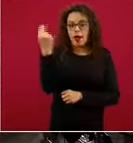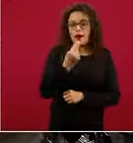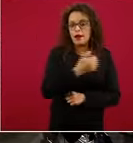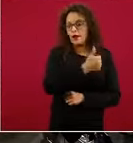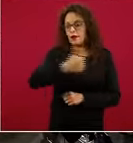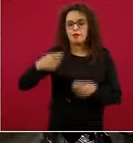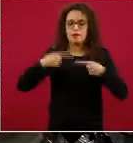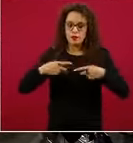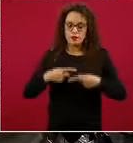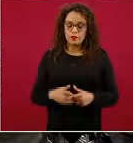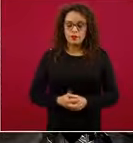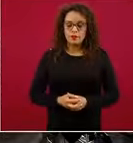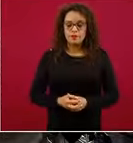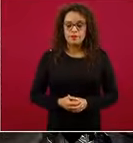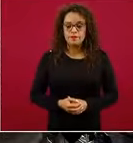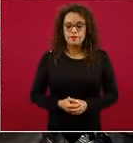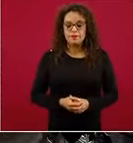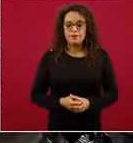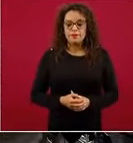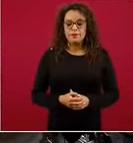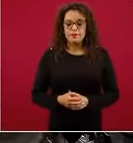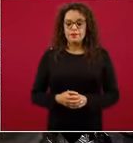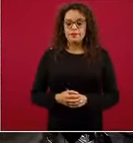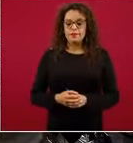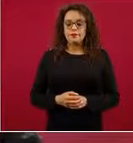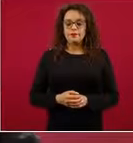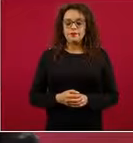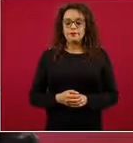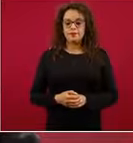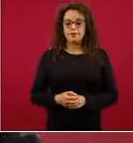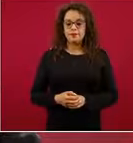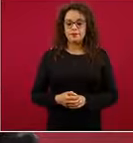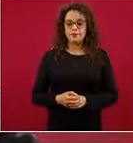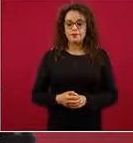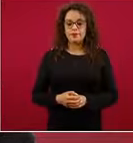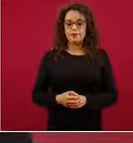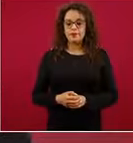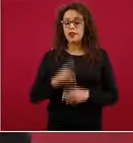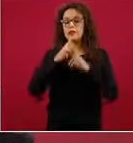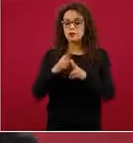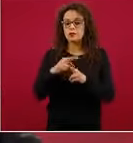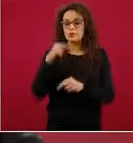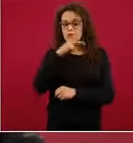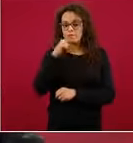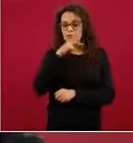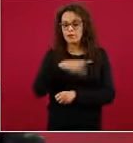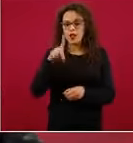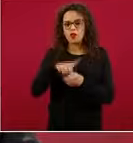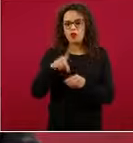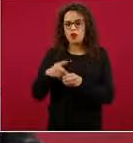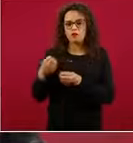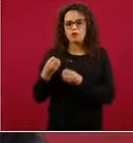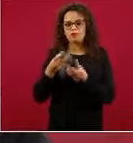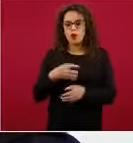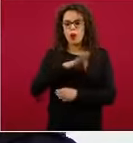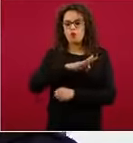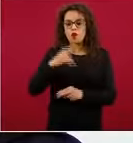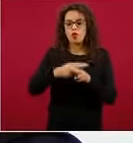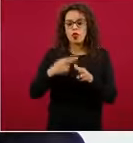Las pruebas, le doy esta última, que es porque son las 20:01, la respuesta rápida, el donativo puede llegar a ser hasta